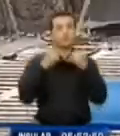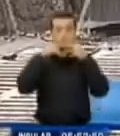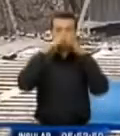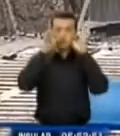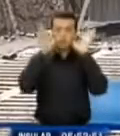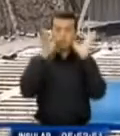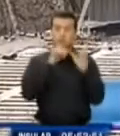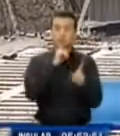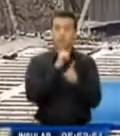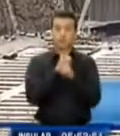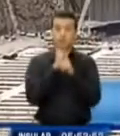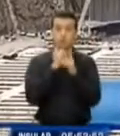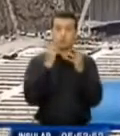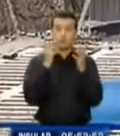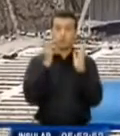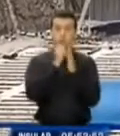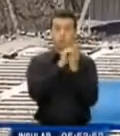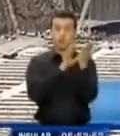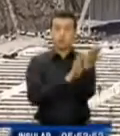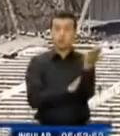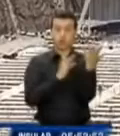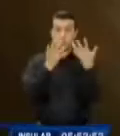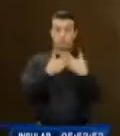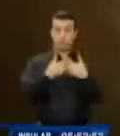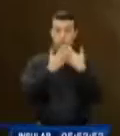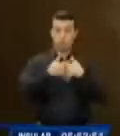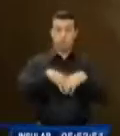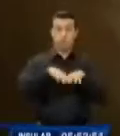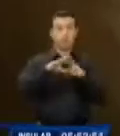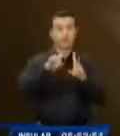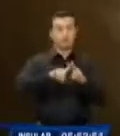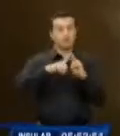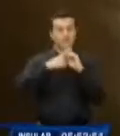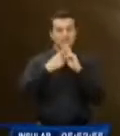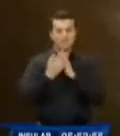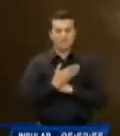proyecto Coca-Codo Sinclair iniciará su etapa de prueba. Olga Velasco, Ecuador TV.